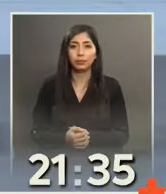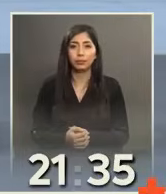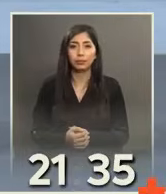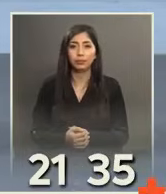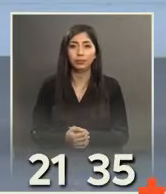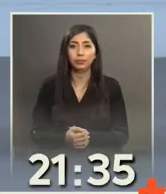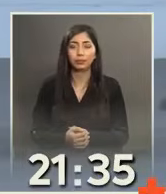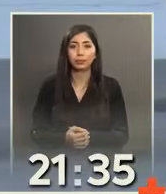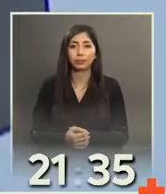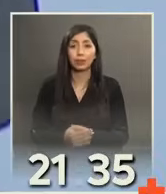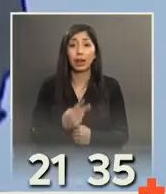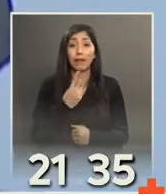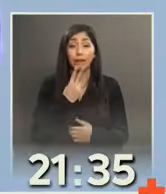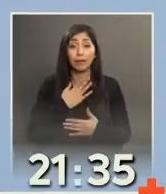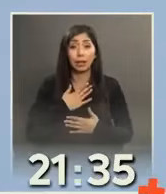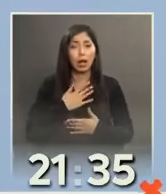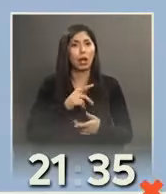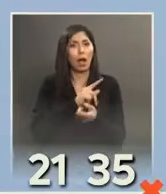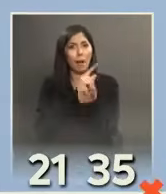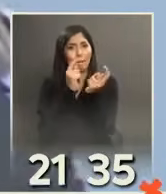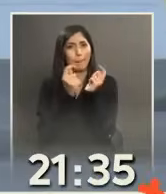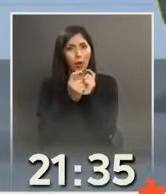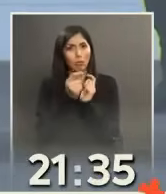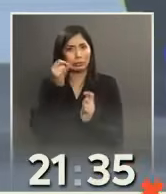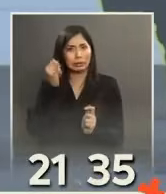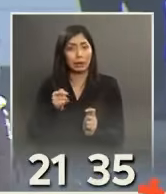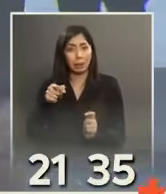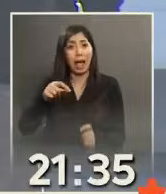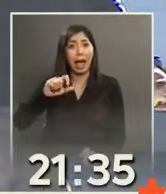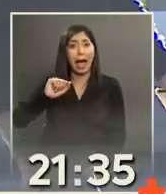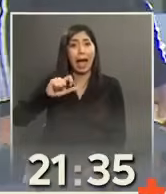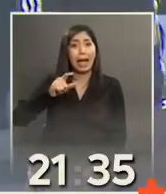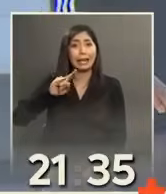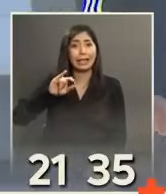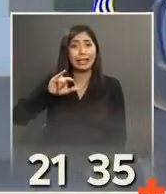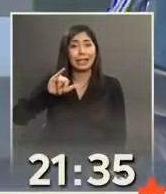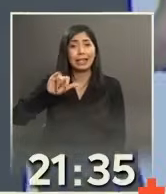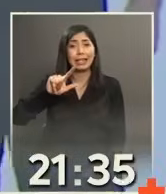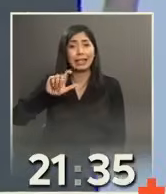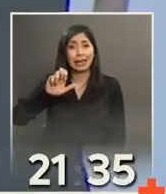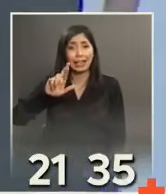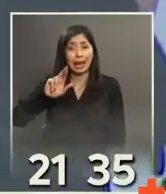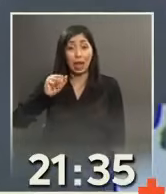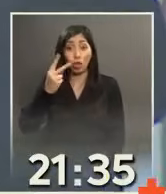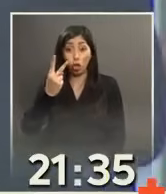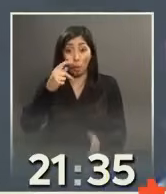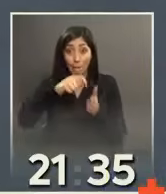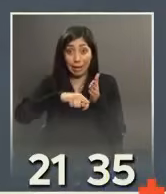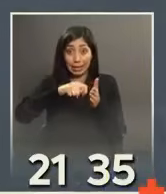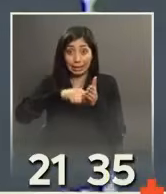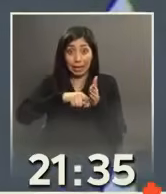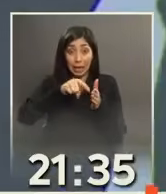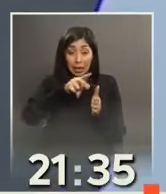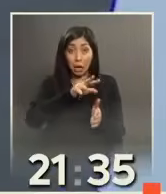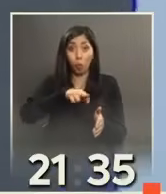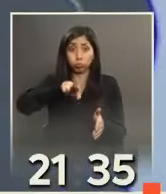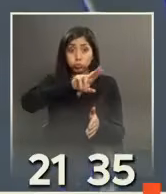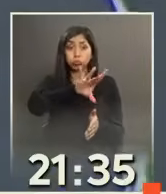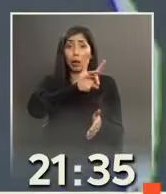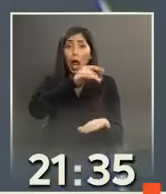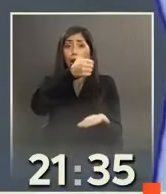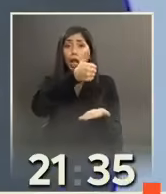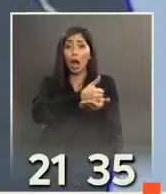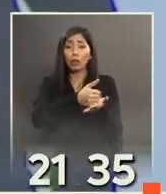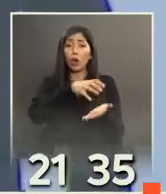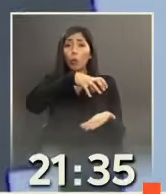La vida le cambió y quizás para siempre a Miguel Ángel Aguilera. En apenas 2 meses pasó de ser reelecto alcalde en San Ramón a terminar